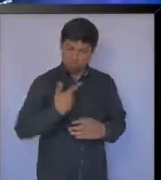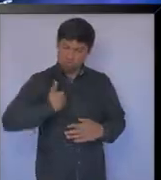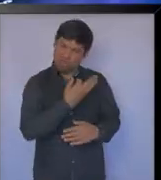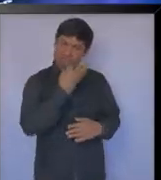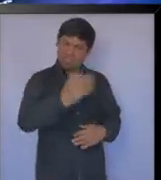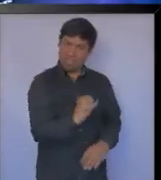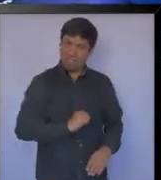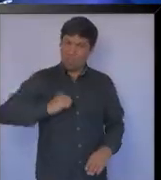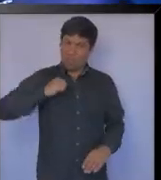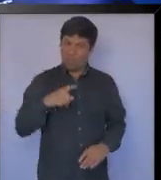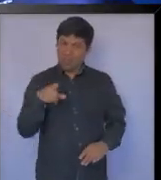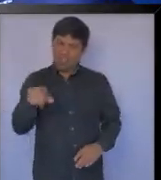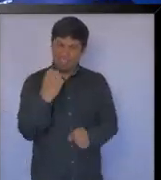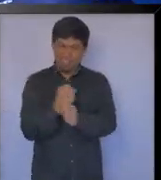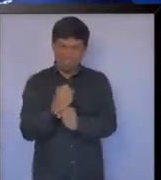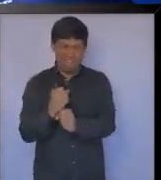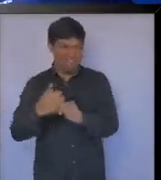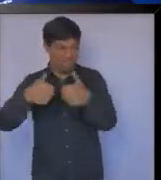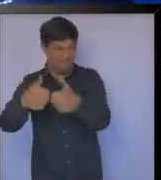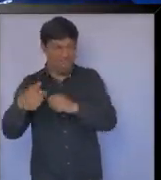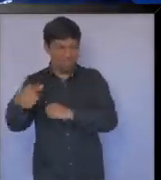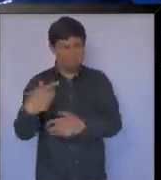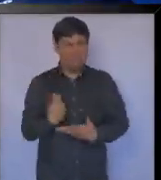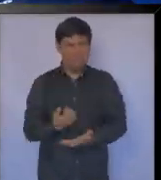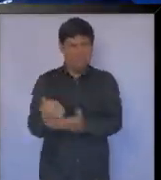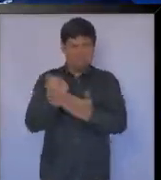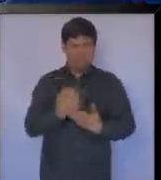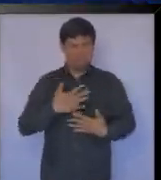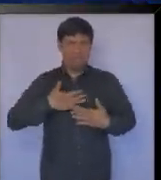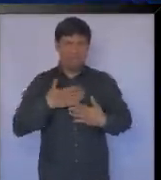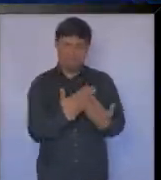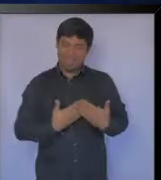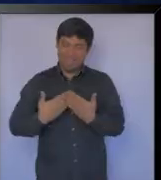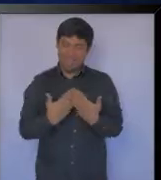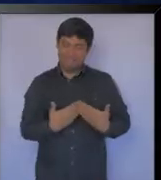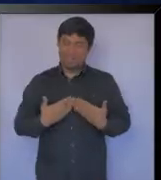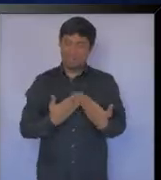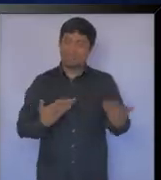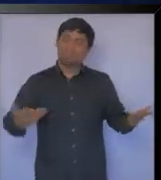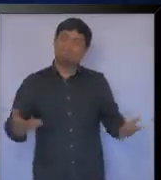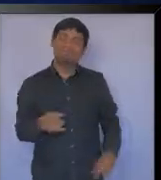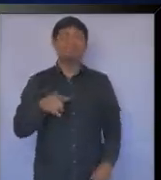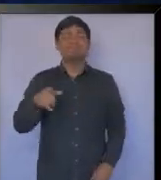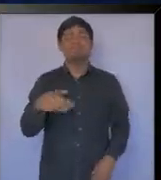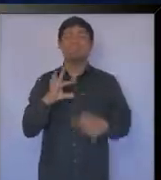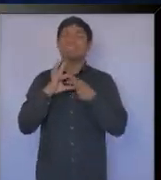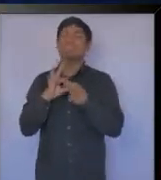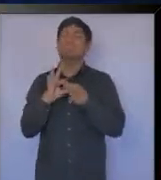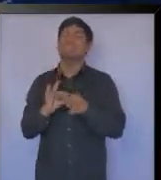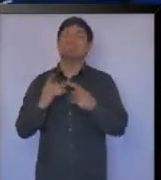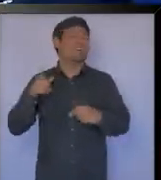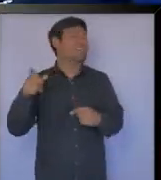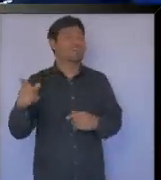hasta estudios me entregó. Gracias a su trabajo y gracias a su